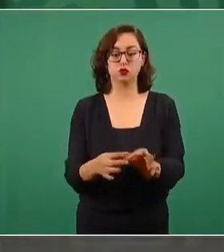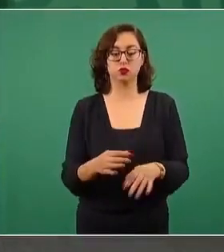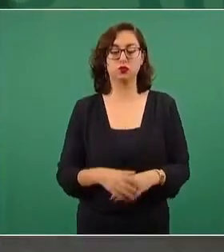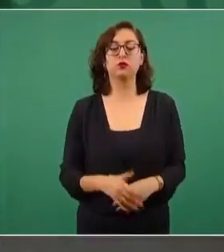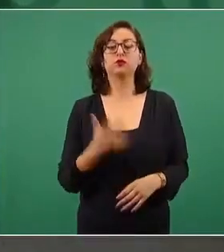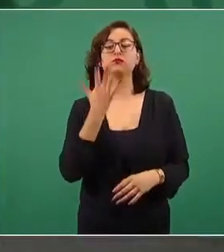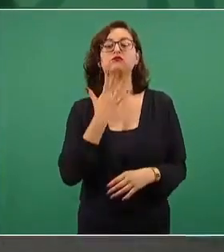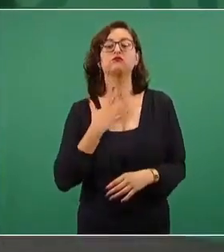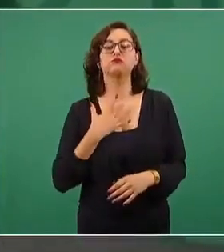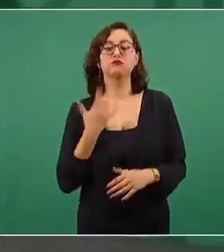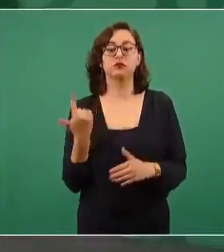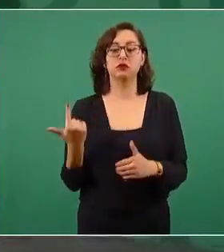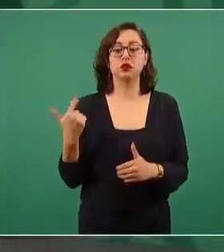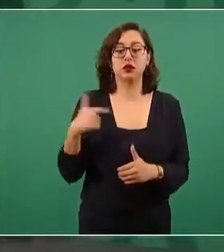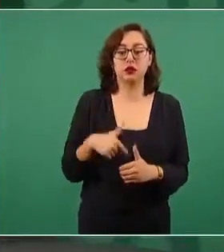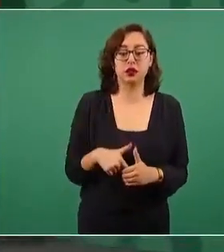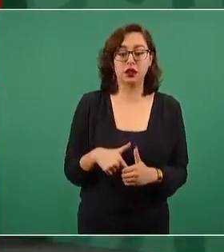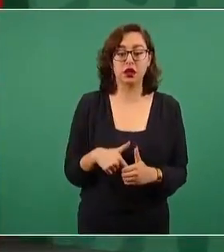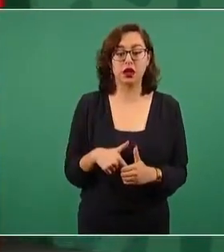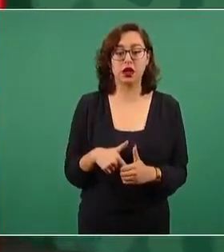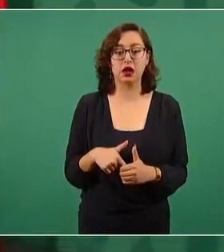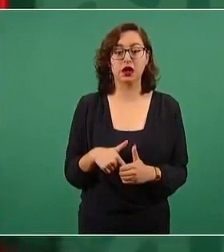gasolinas es